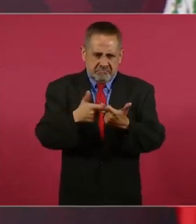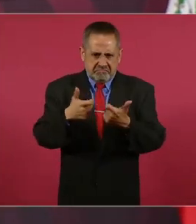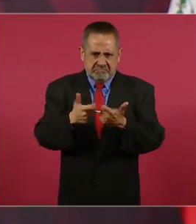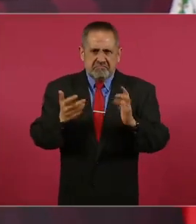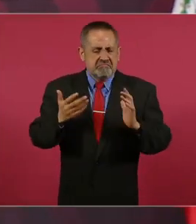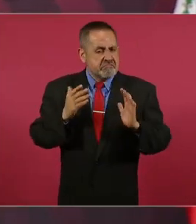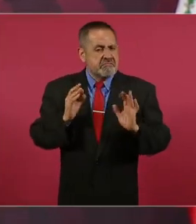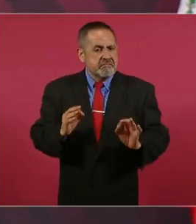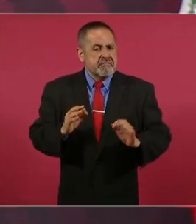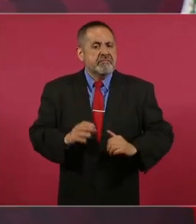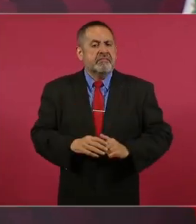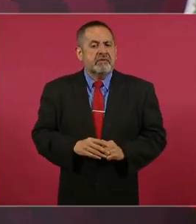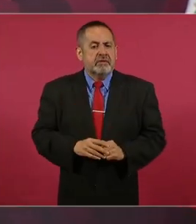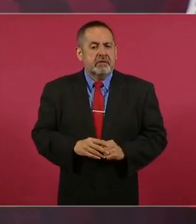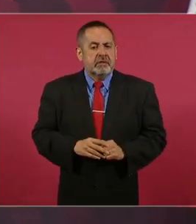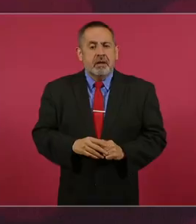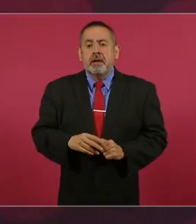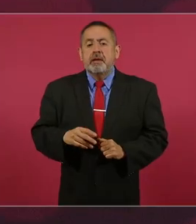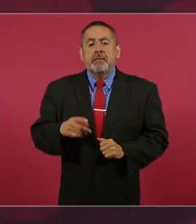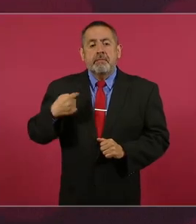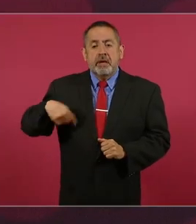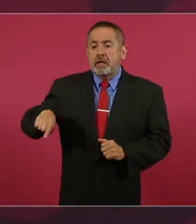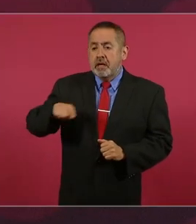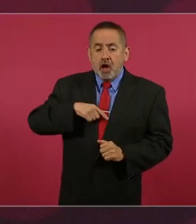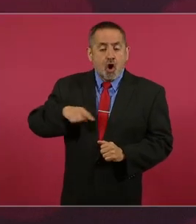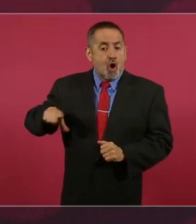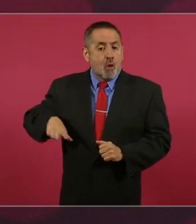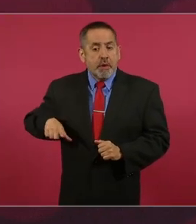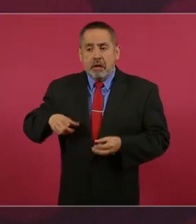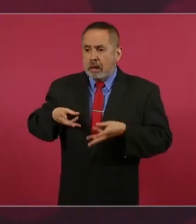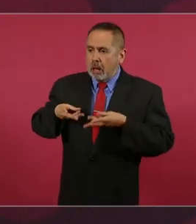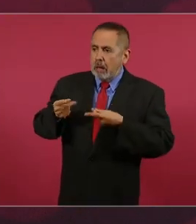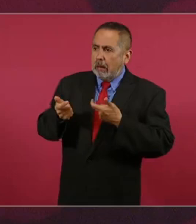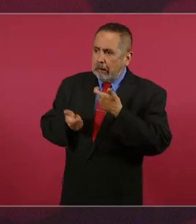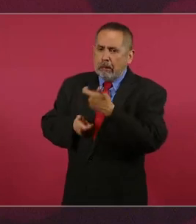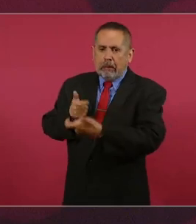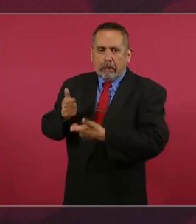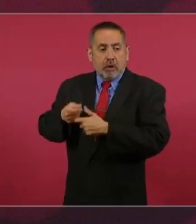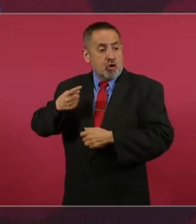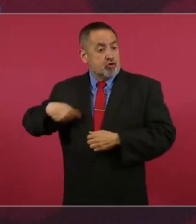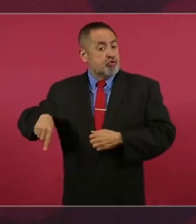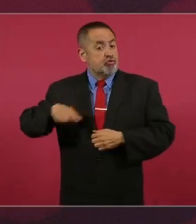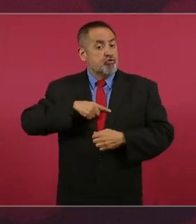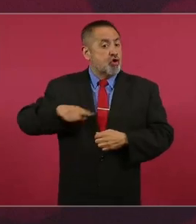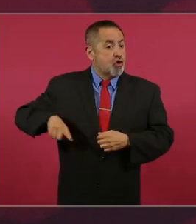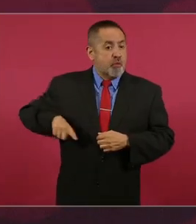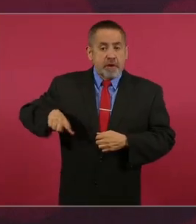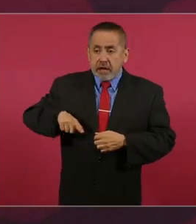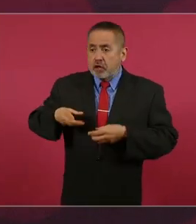el gobierno al pueblo, que no le cueste tanto mantener